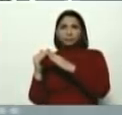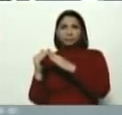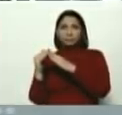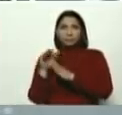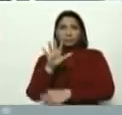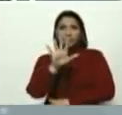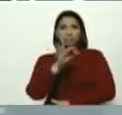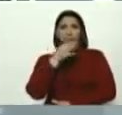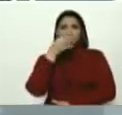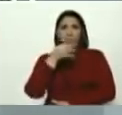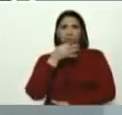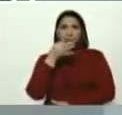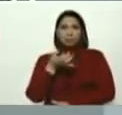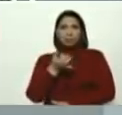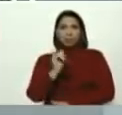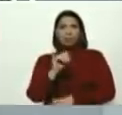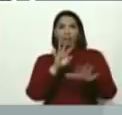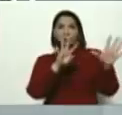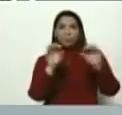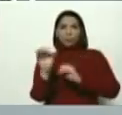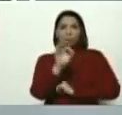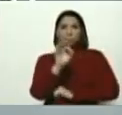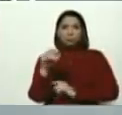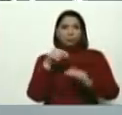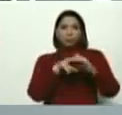5 de la tarde estaba el 90% en sus